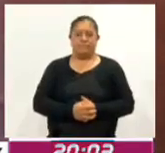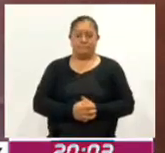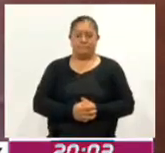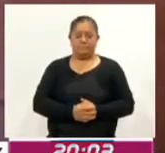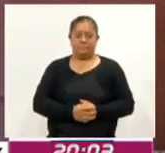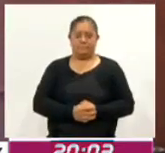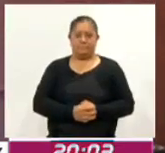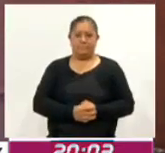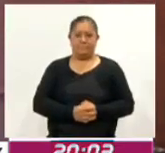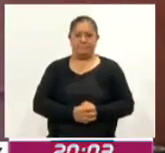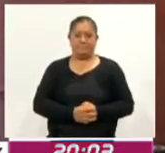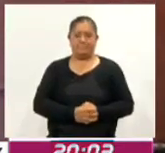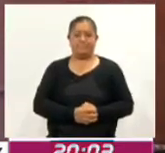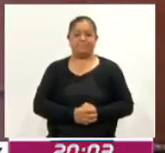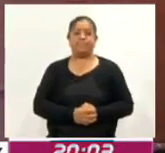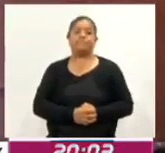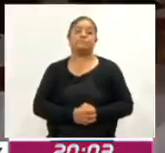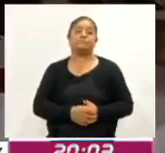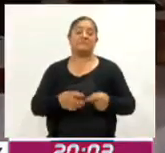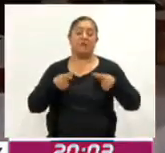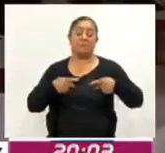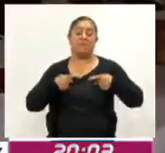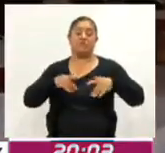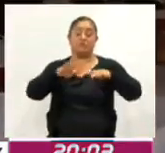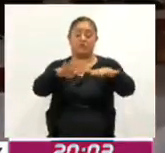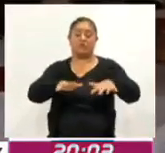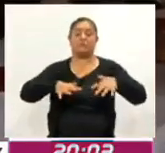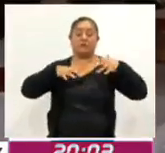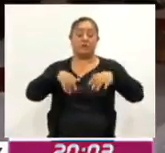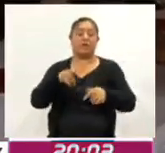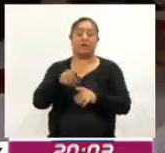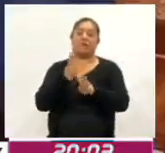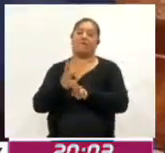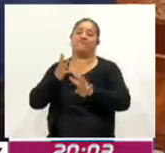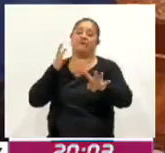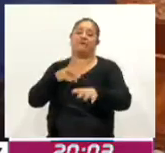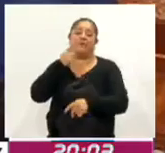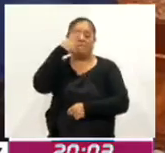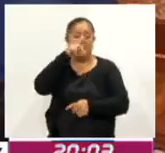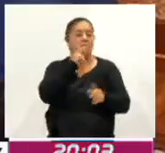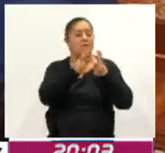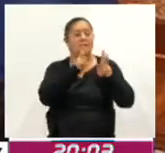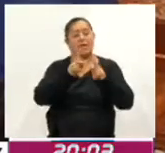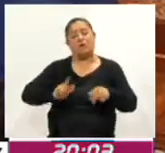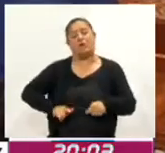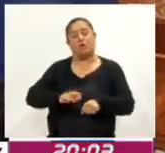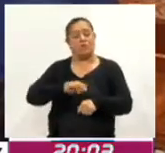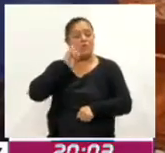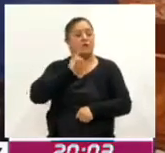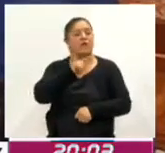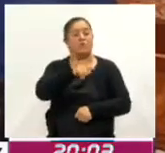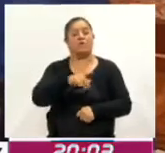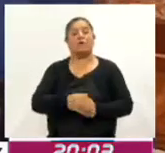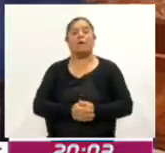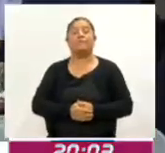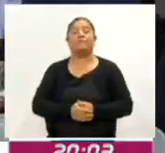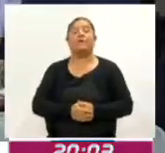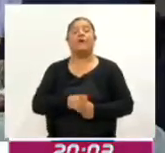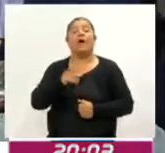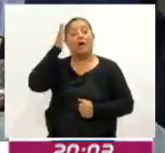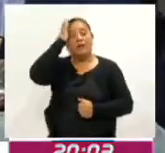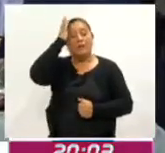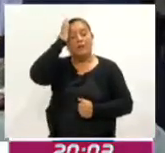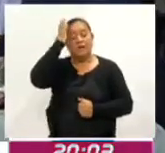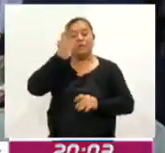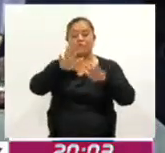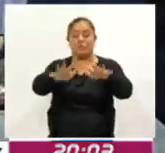Con la finalidad de escuchar las necesidades y peticiones de la población, la gobernadora de Tlaxcala, Lorena Cuellar Cisneros, encabezó una